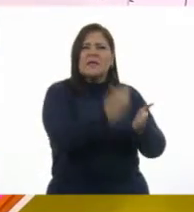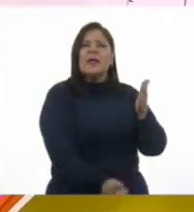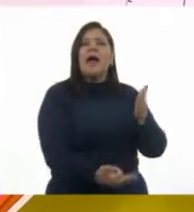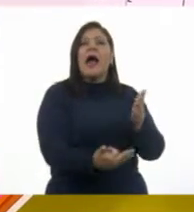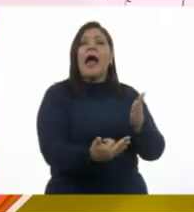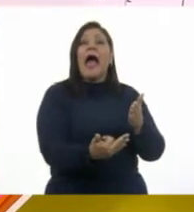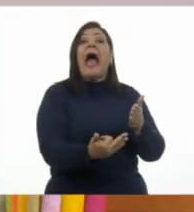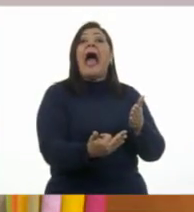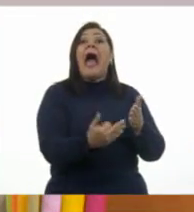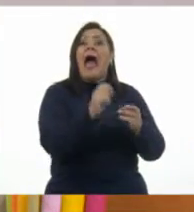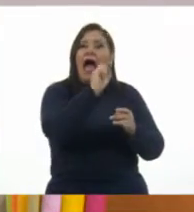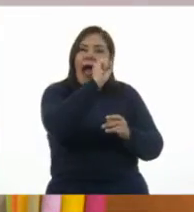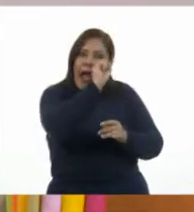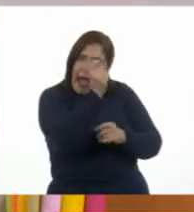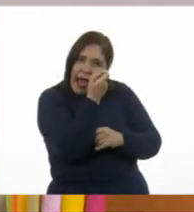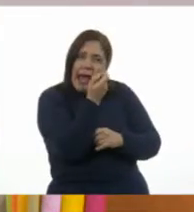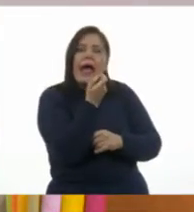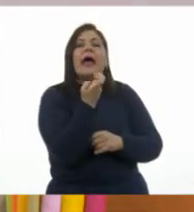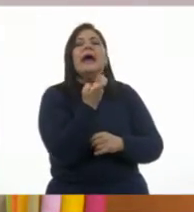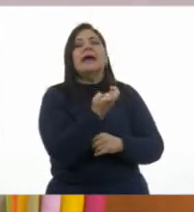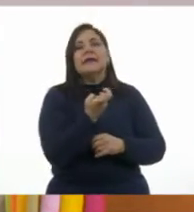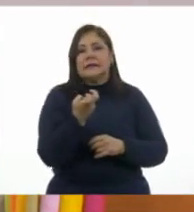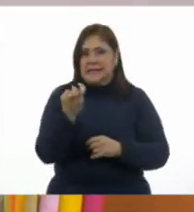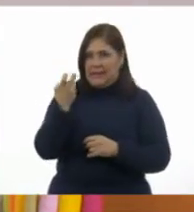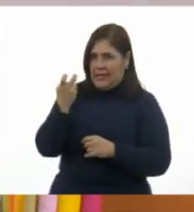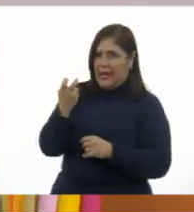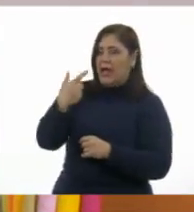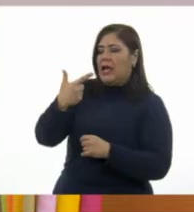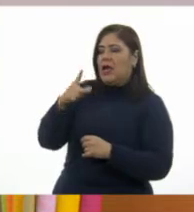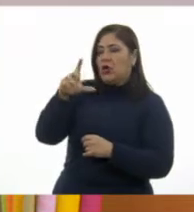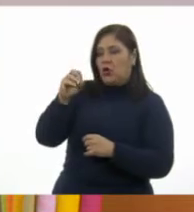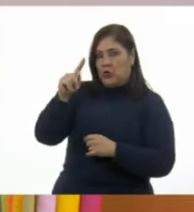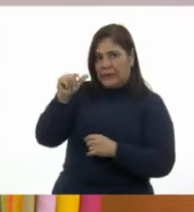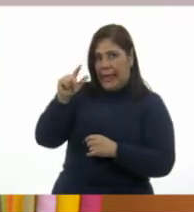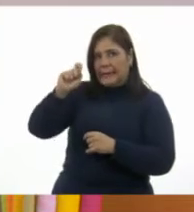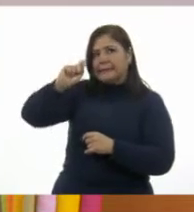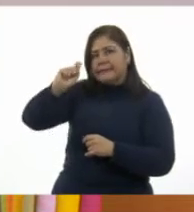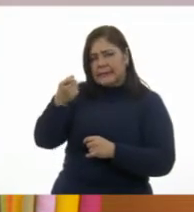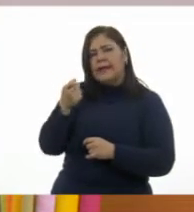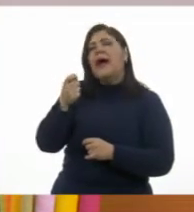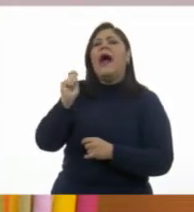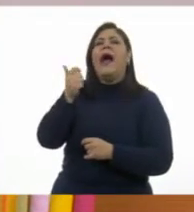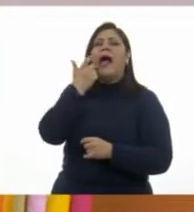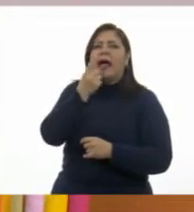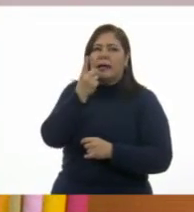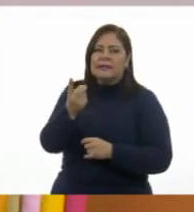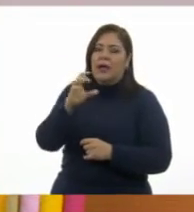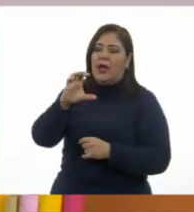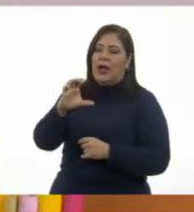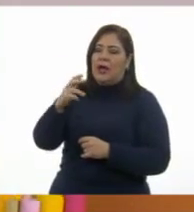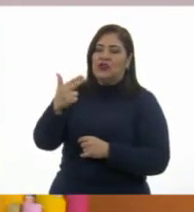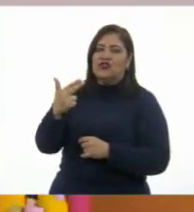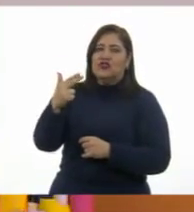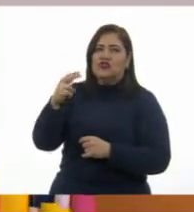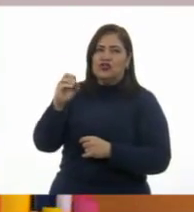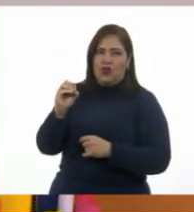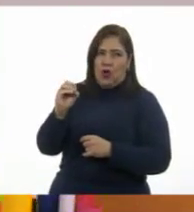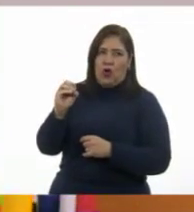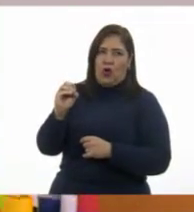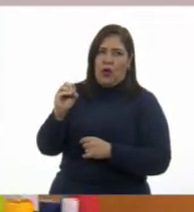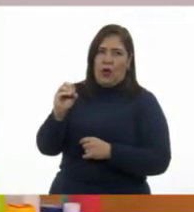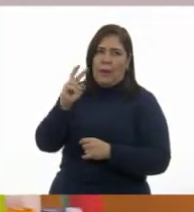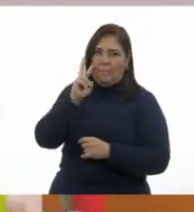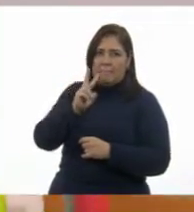la glotal. Glotal. La glotal. Ajá. Por lo tanto, chol se escribe así.